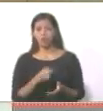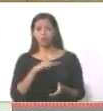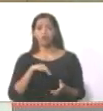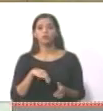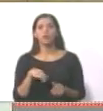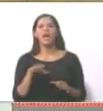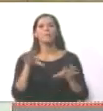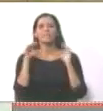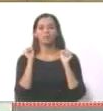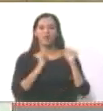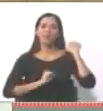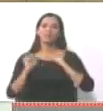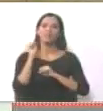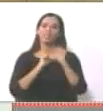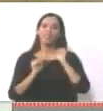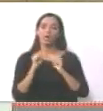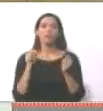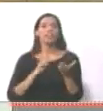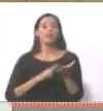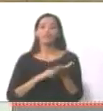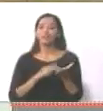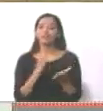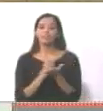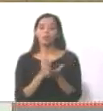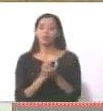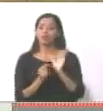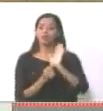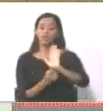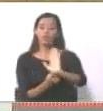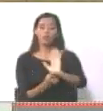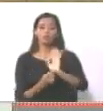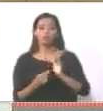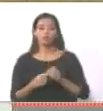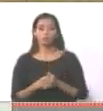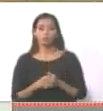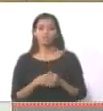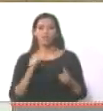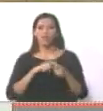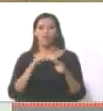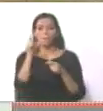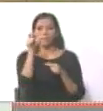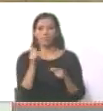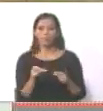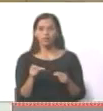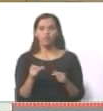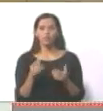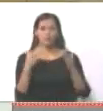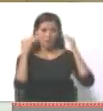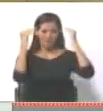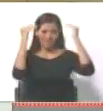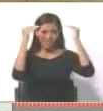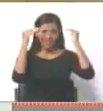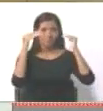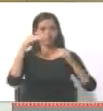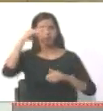a defendernos y la verdad siempre sale a flote. Entonces un tipo que fue comandante del